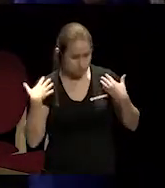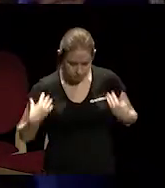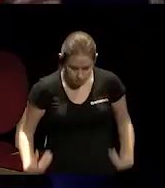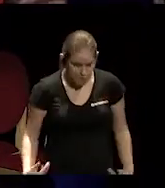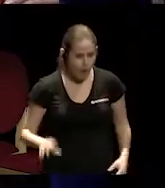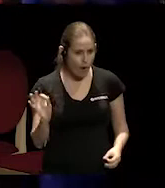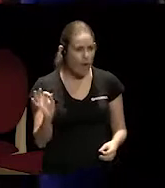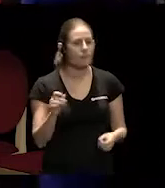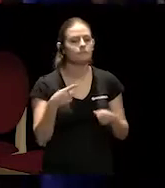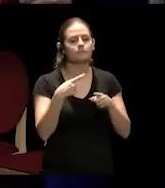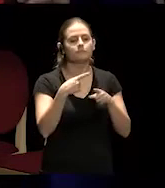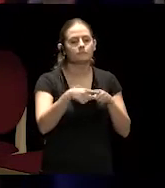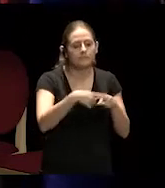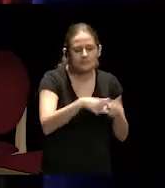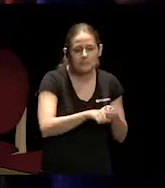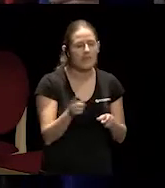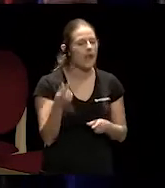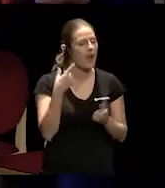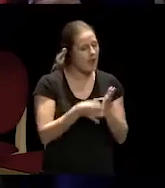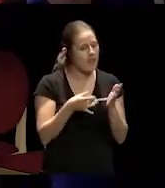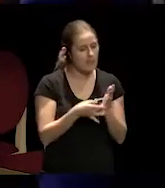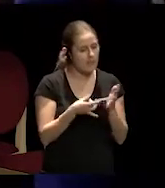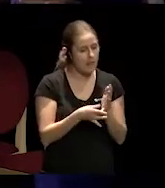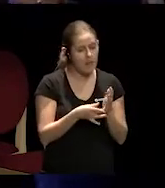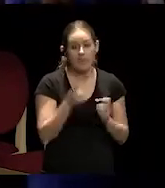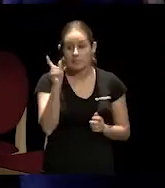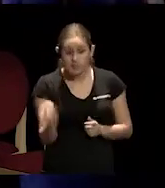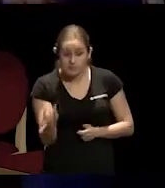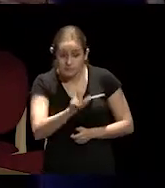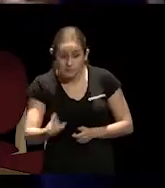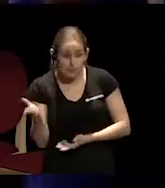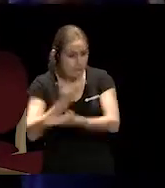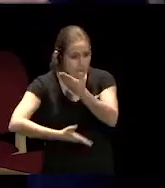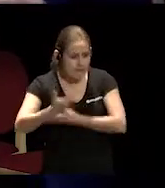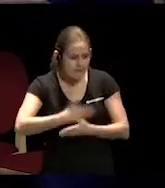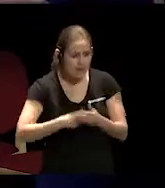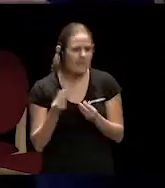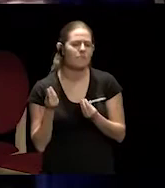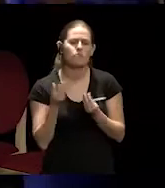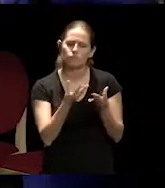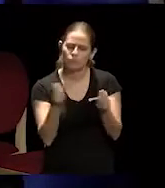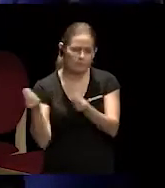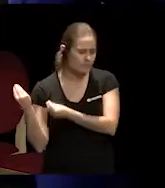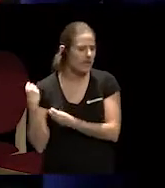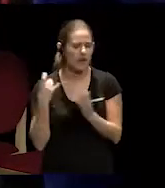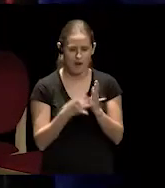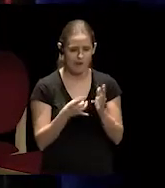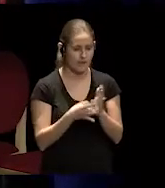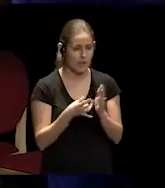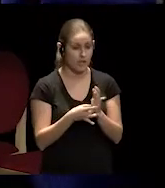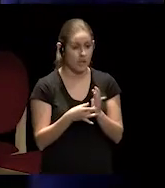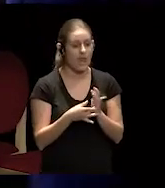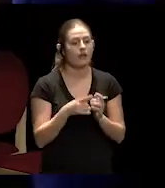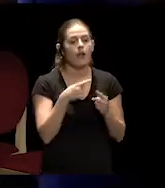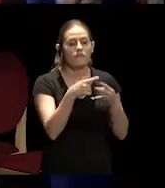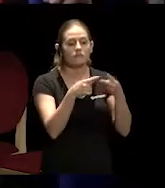calidad y con escenificaciones de discapacitados de gran calidad. Entonces, tuvimos diferentes